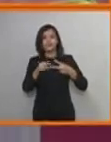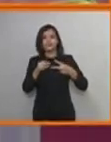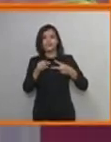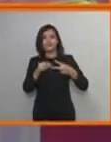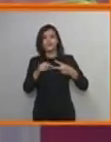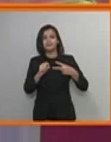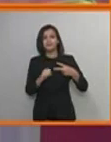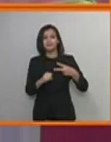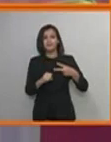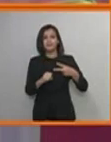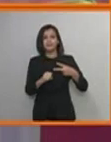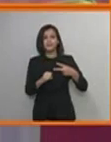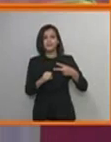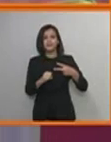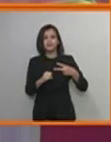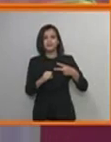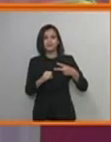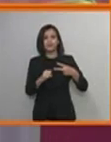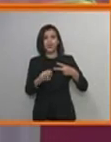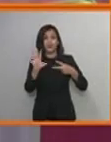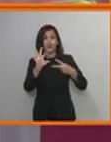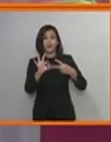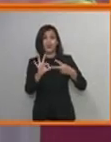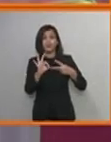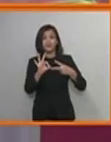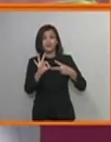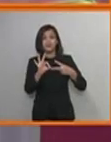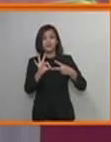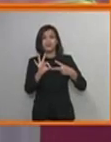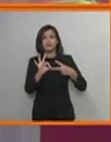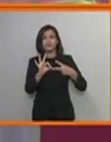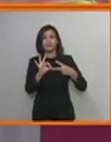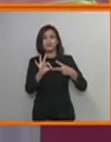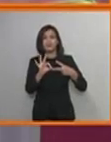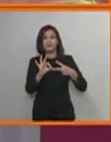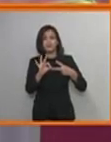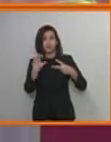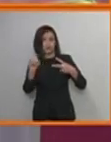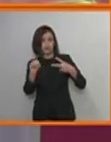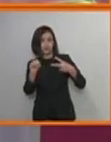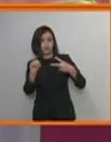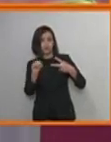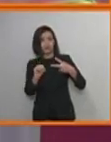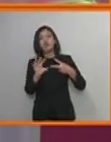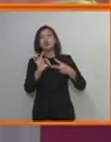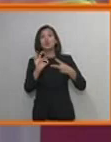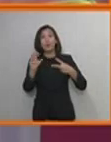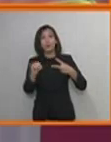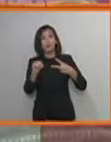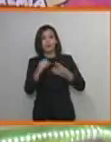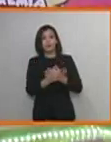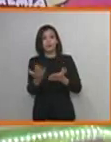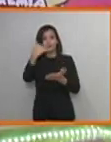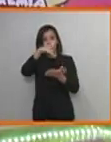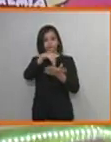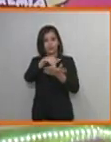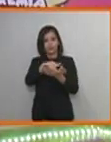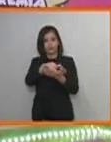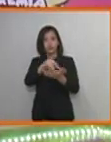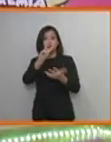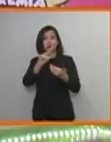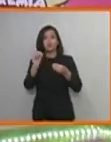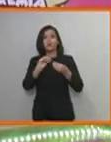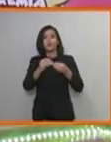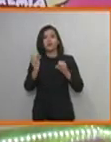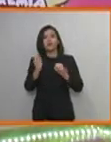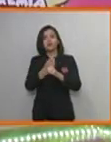número ganador y su primer dígito, este es el 9, segundo dígito, este es el 0, segundo número ganador es el 90. Repito, con mucho gusto,